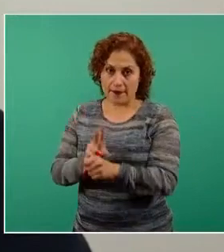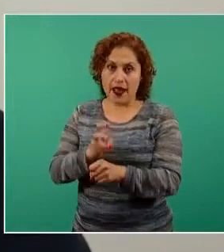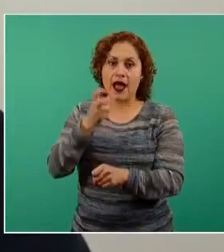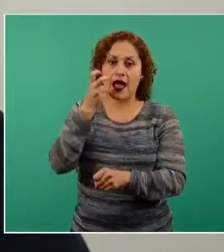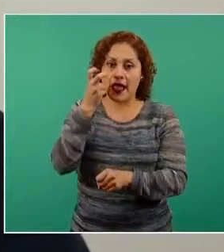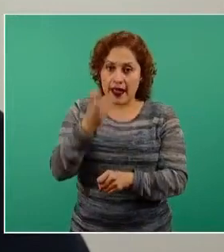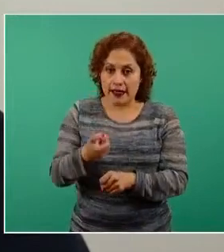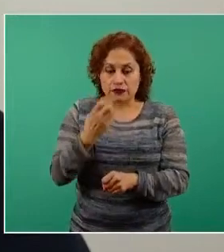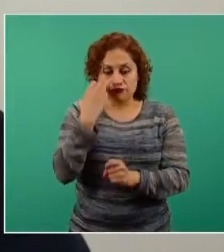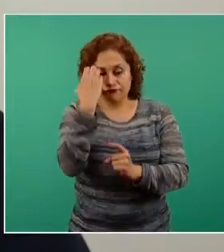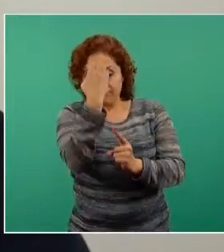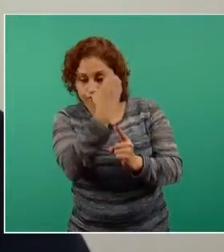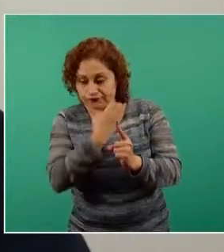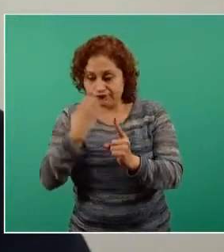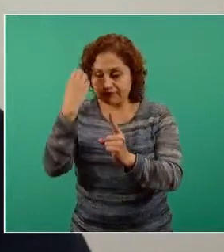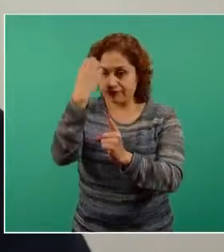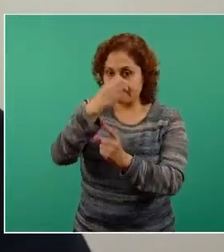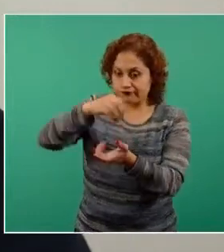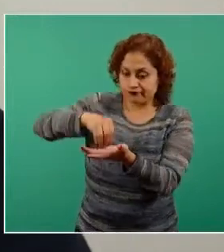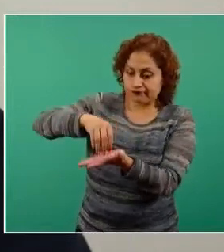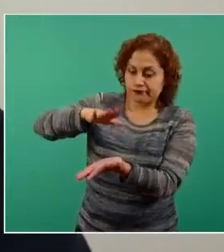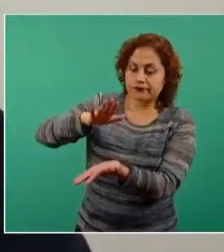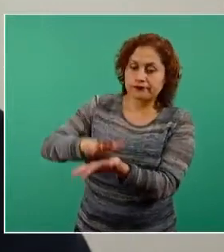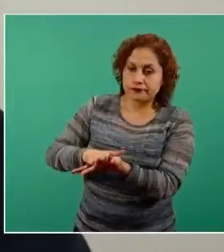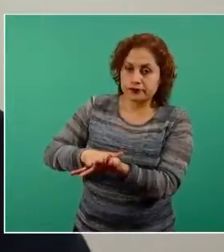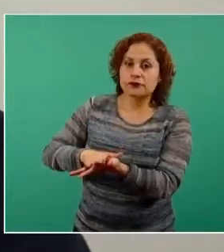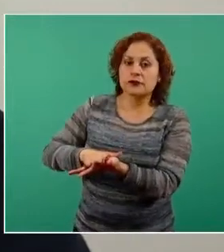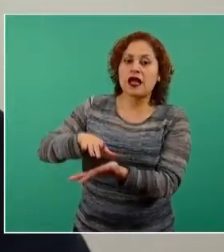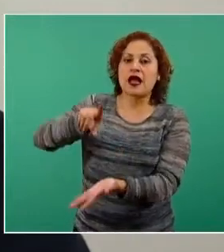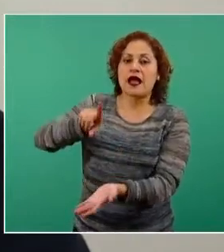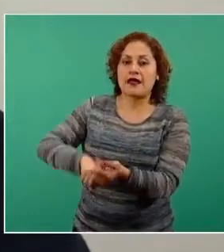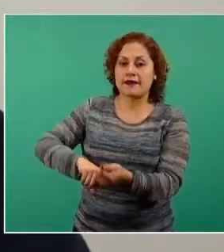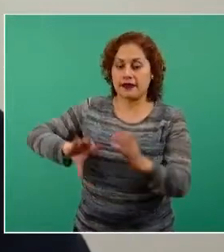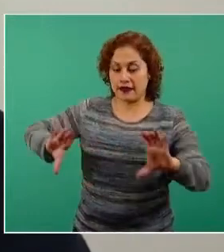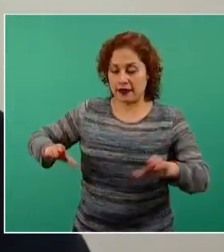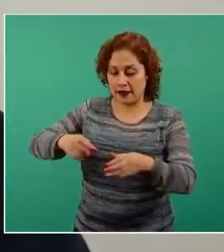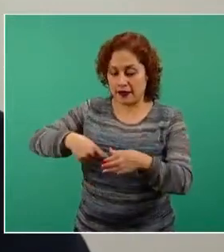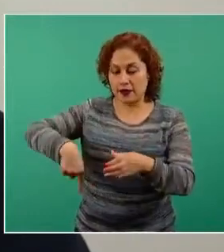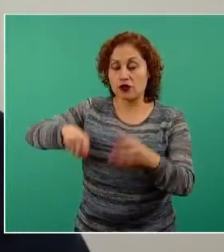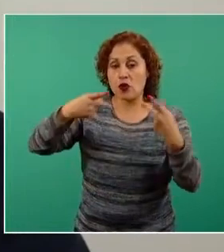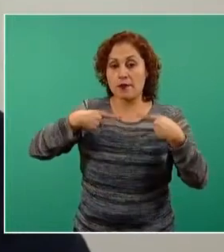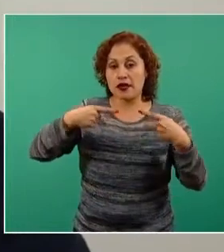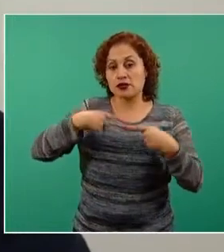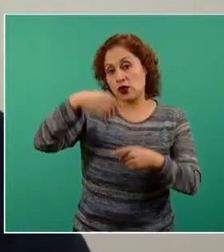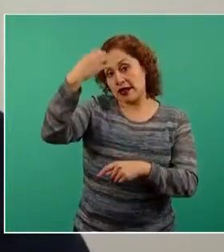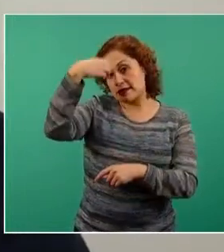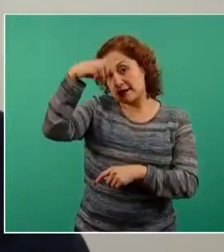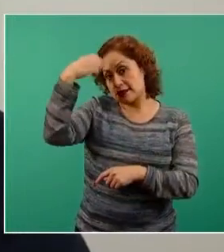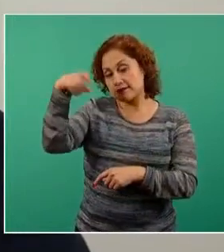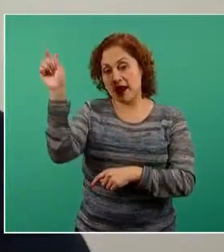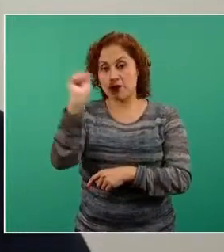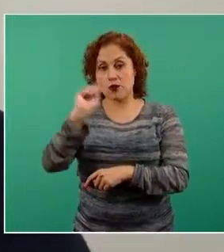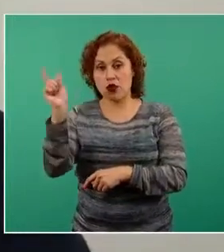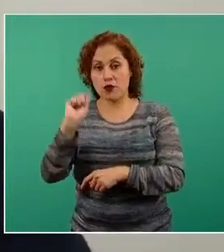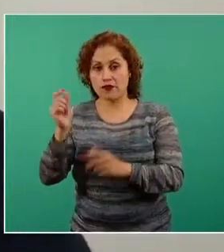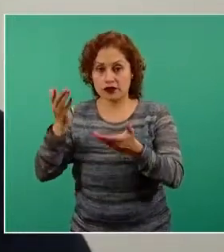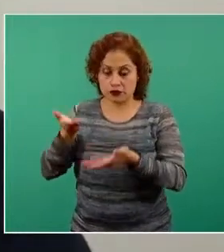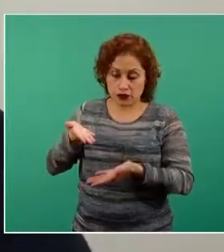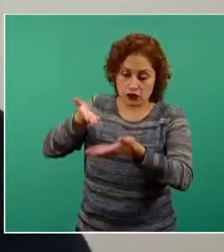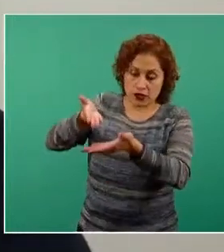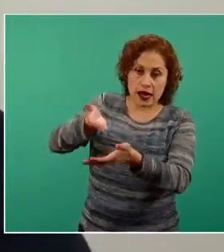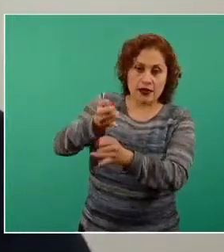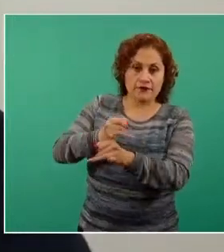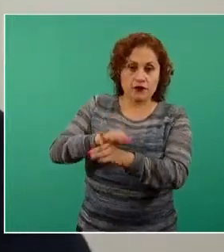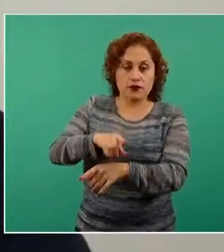dictaminan finalmente en el Comité Federal de Expertos, en donde se revisan a fondo todos